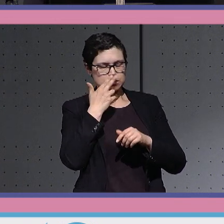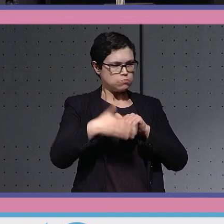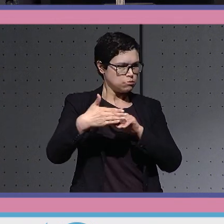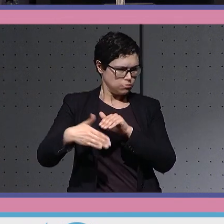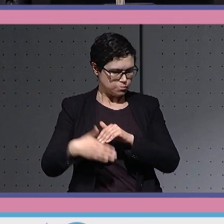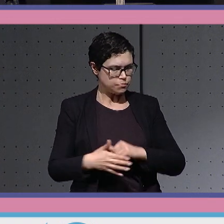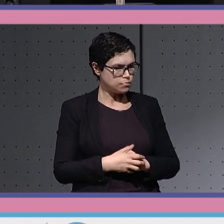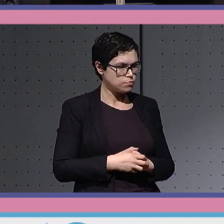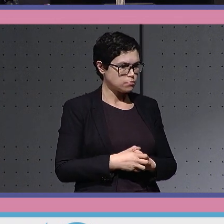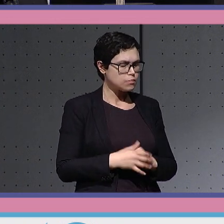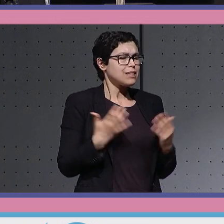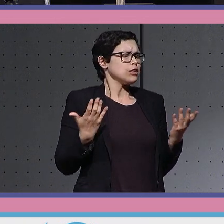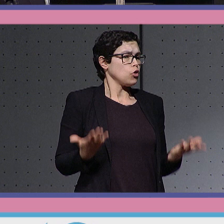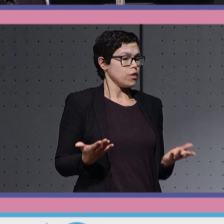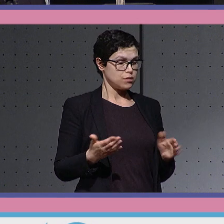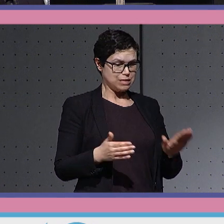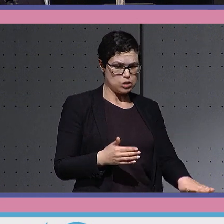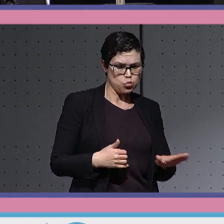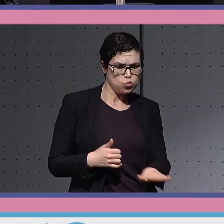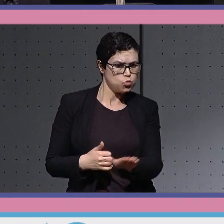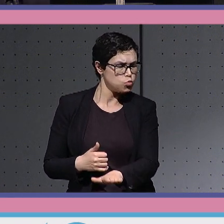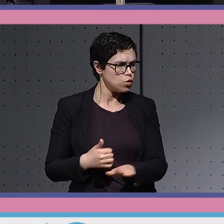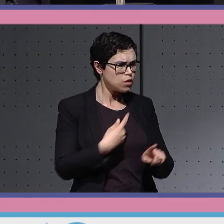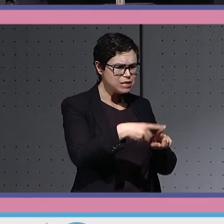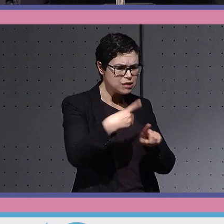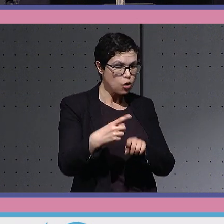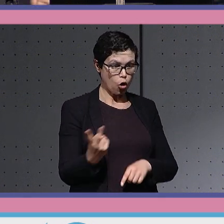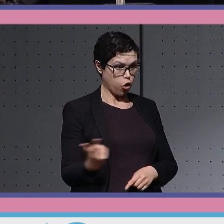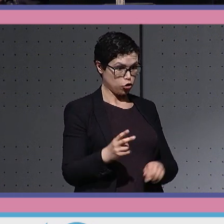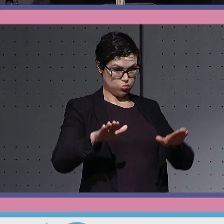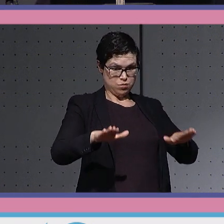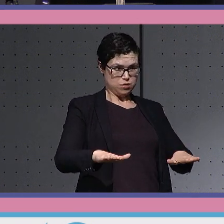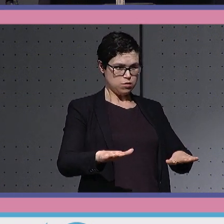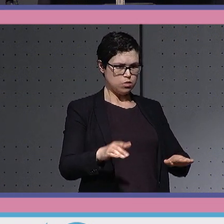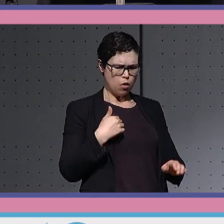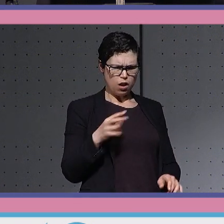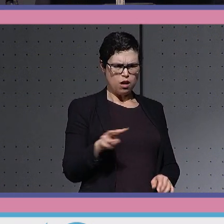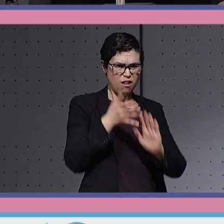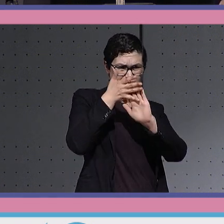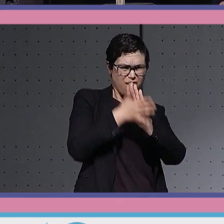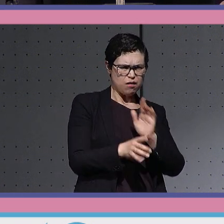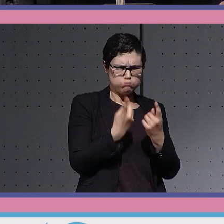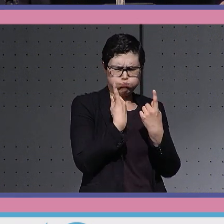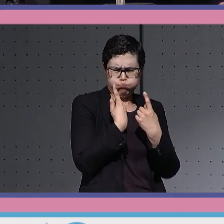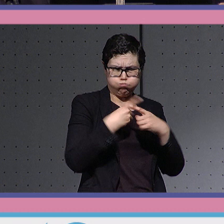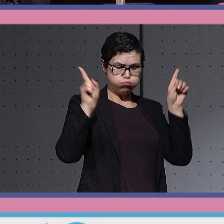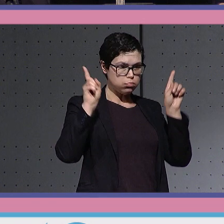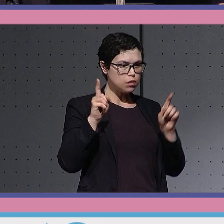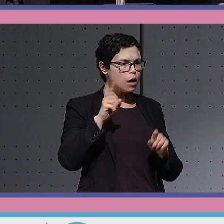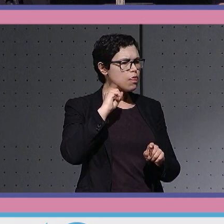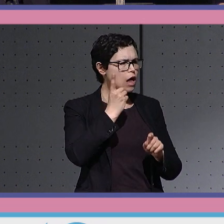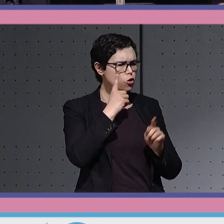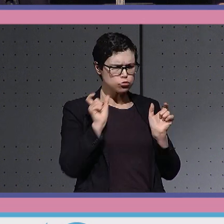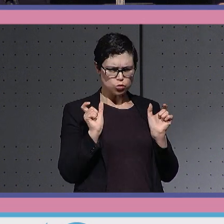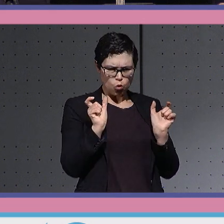que, ¿por qué de alguna forma decimos que estos dos niños que parecen tan distintos entre sí comparten un diagnóstico de